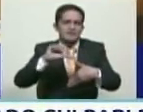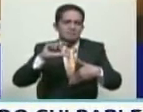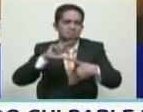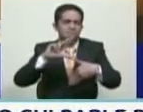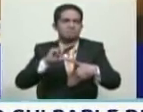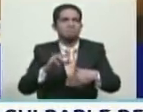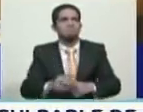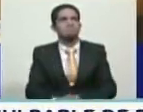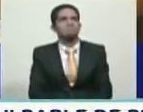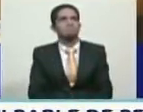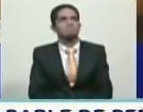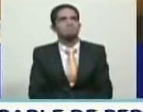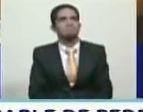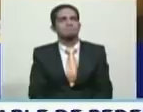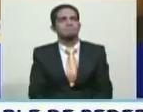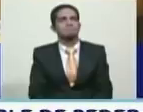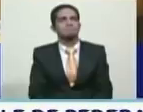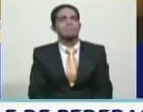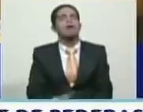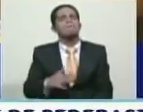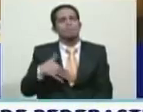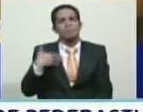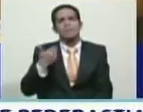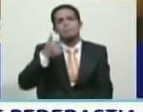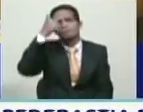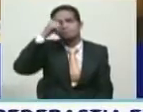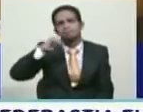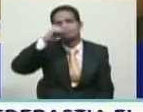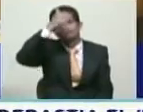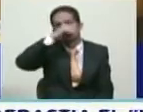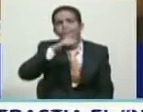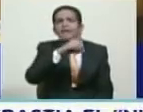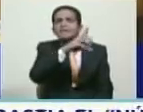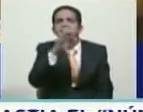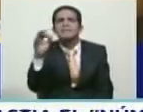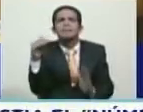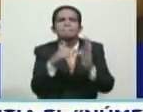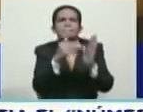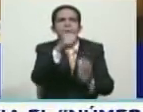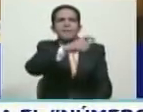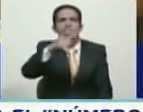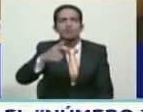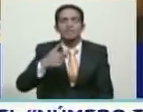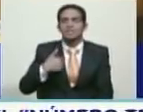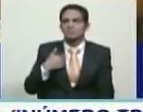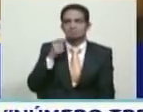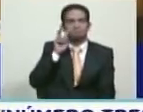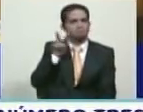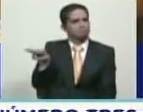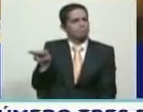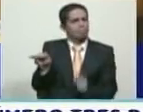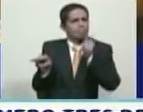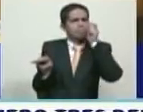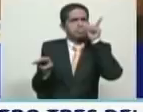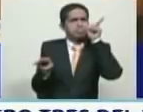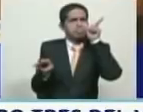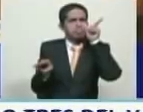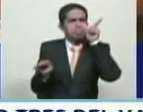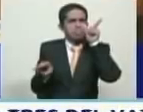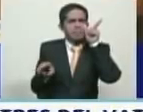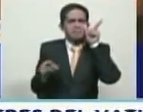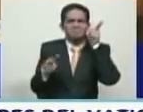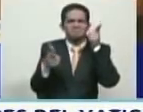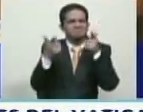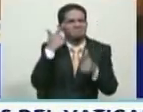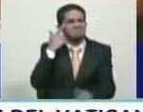Y planteó: podemos operar 100.000. Yo sorprendido. En un momento pensé, parece que Fidel